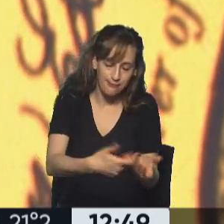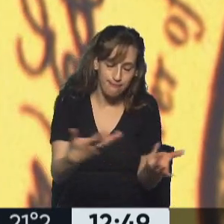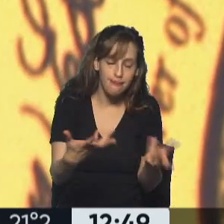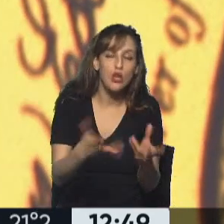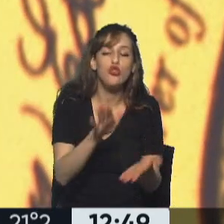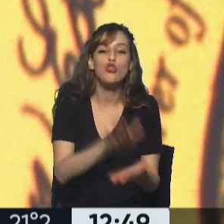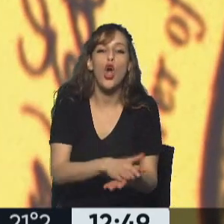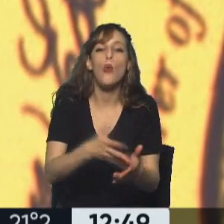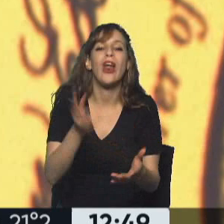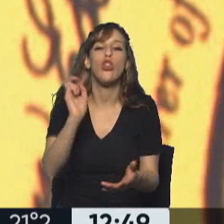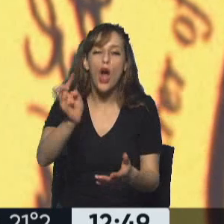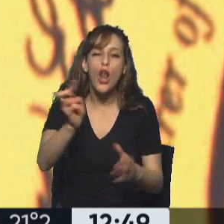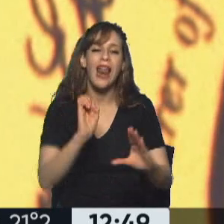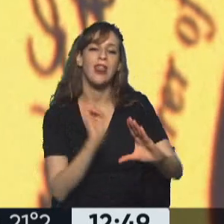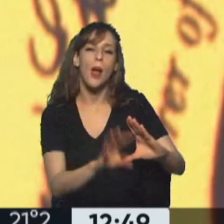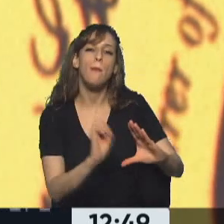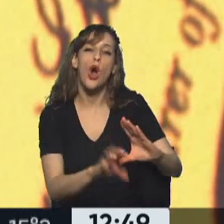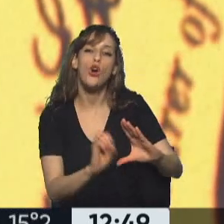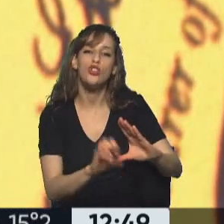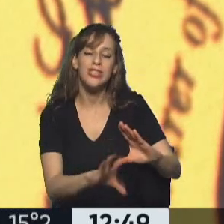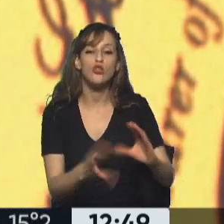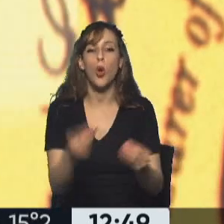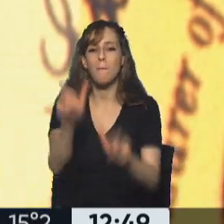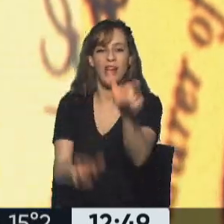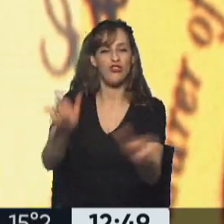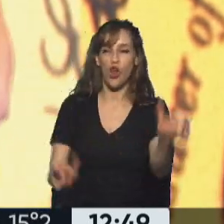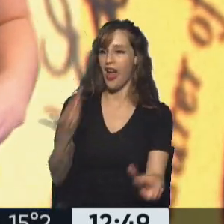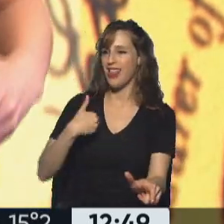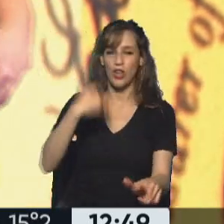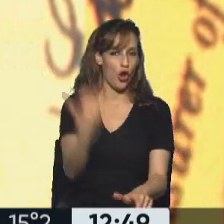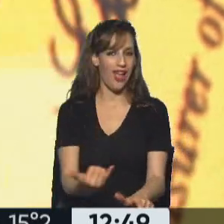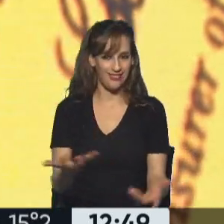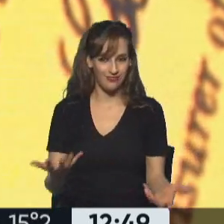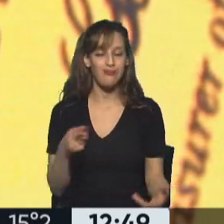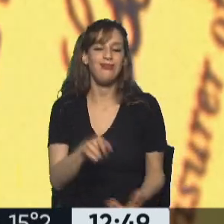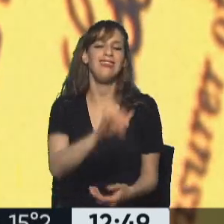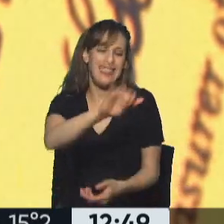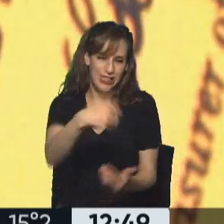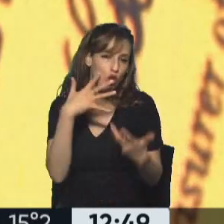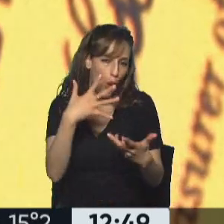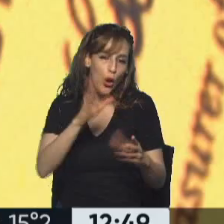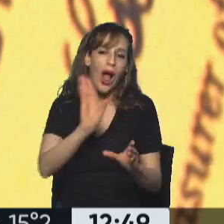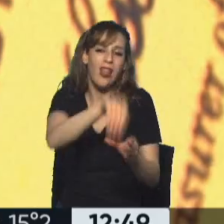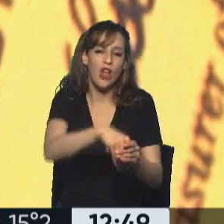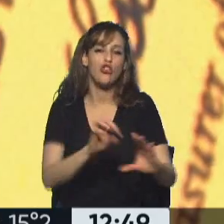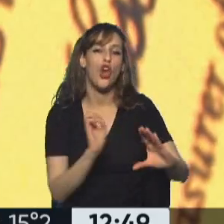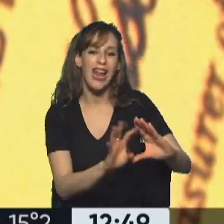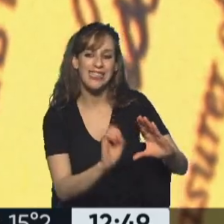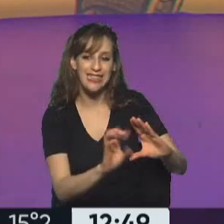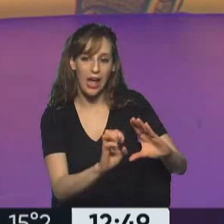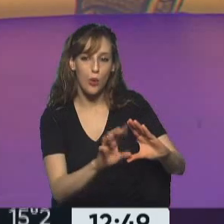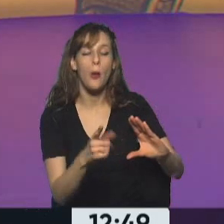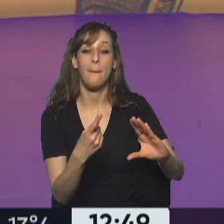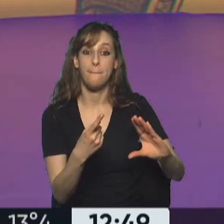depósitos en dólares que tienen muchísimos argentinas y argentinas esos contablemente forma parte de las reservas pero o